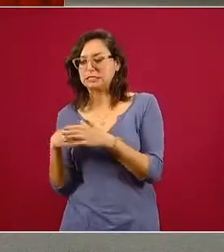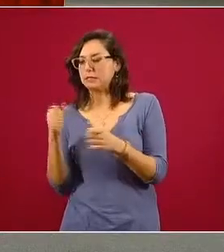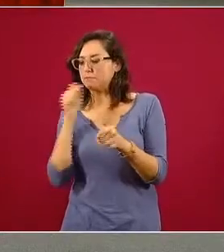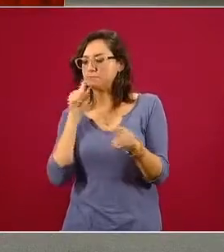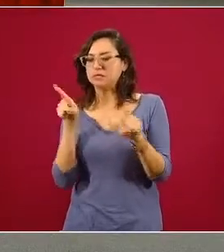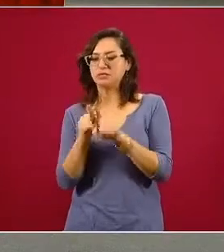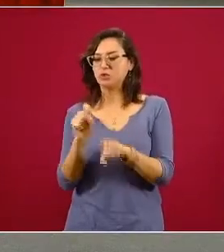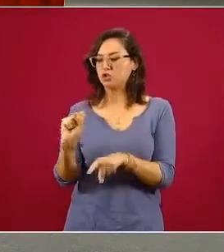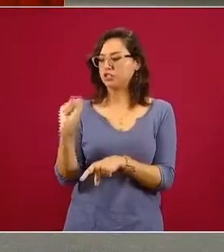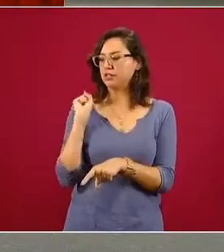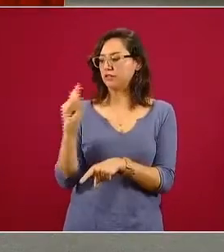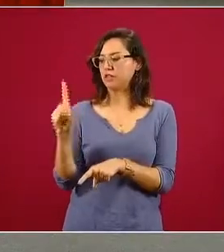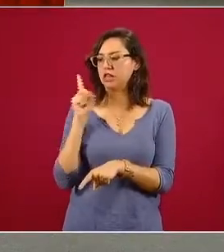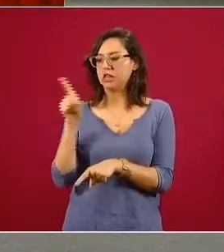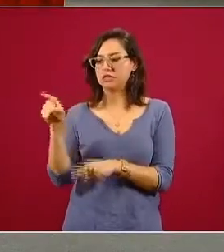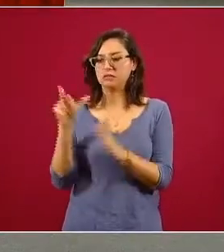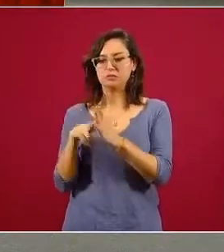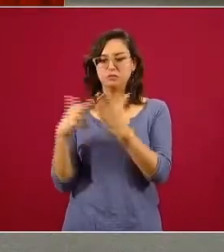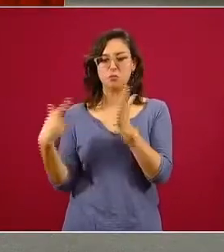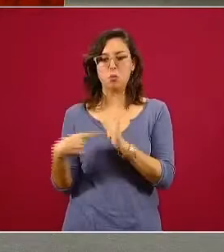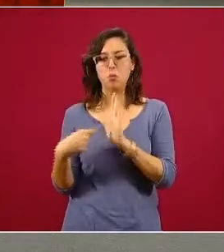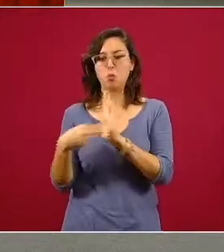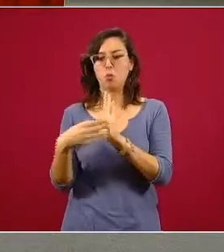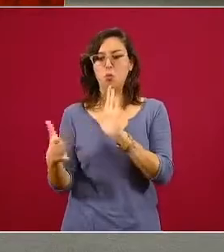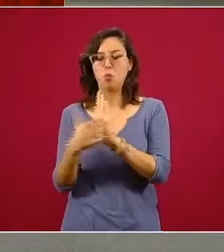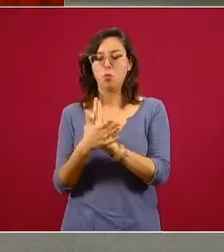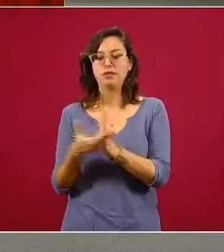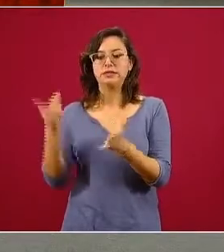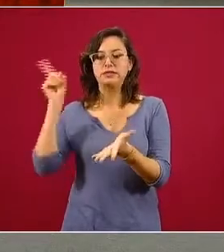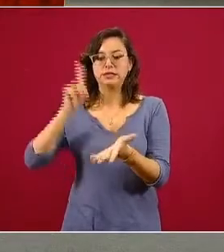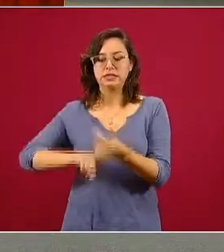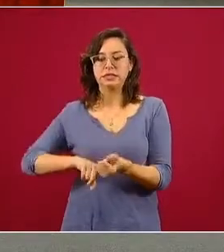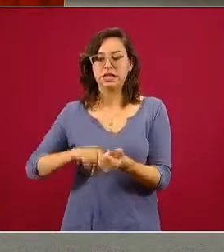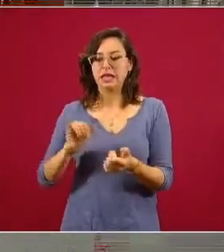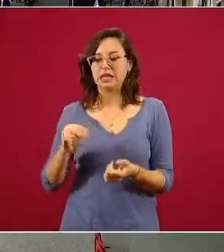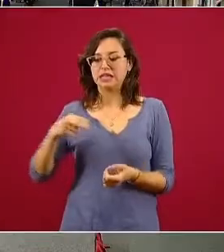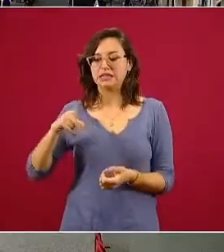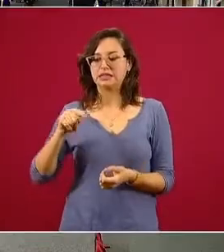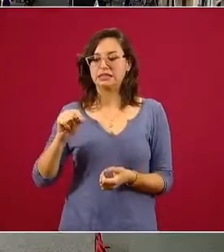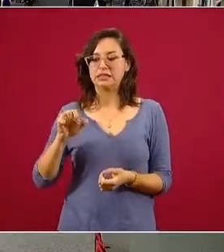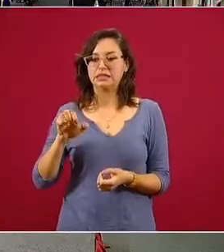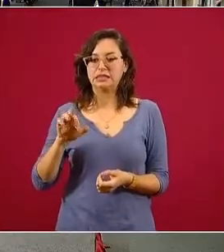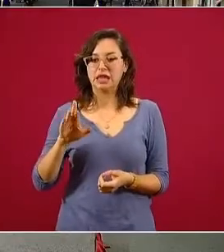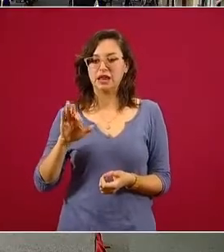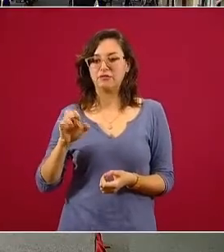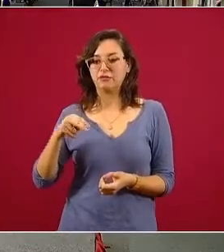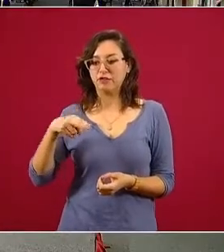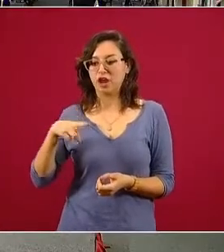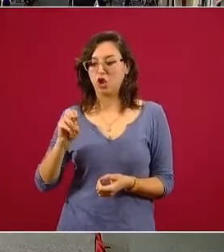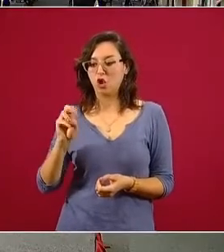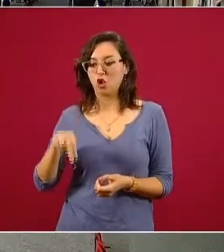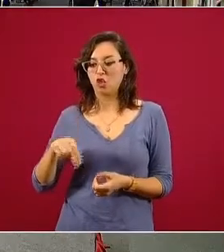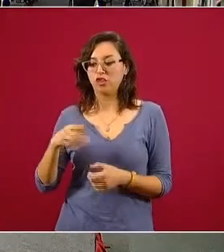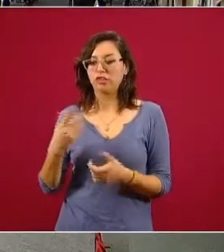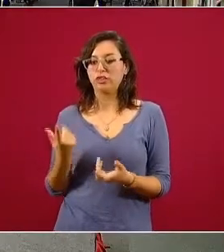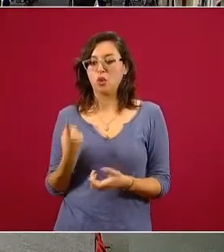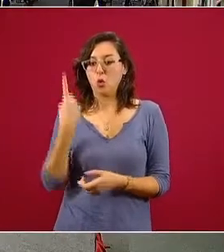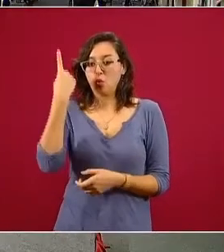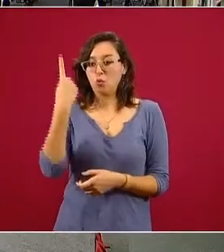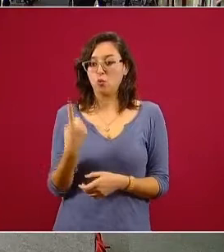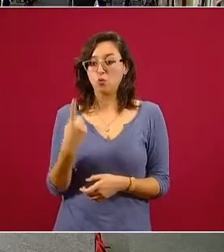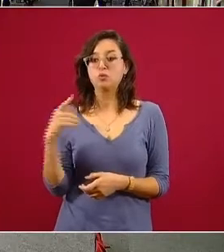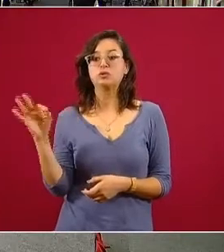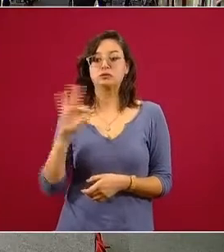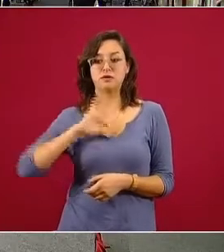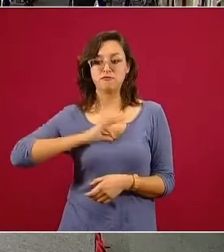semana, en la revista Science, demostró que un déficit en la proteína interferón de tipo 1, espero se diga así, podría ser la antesala a